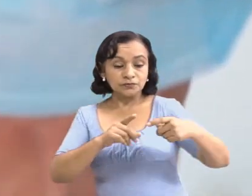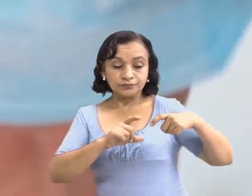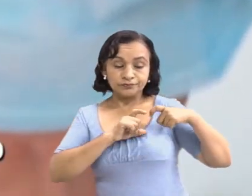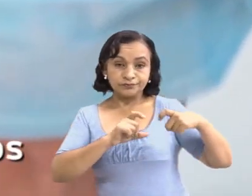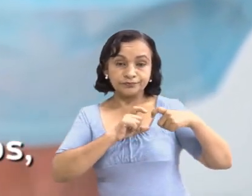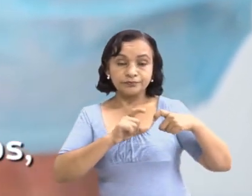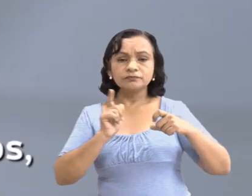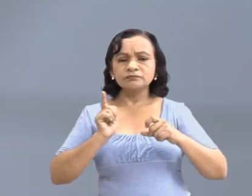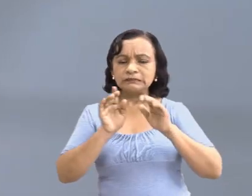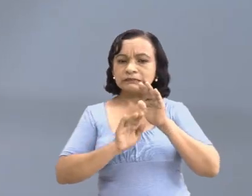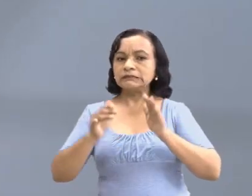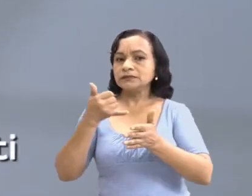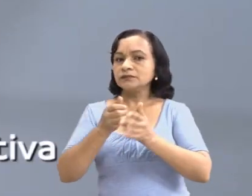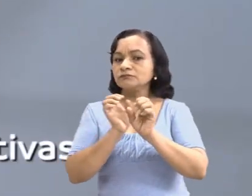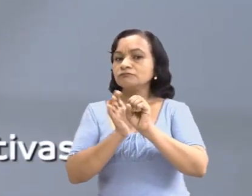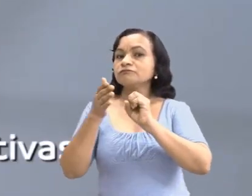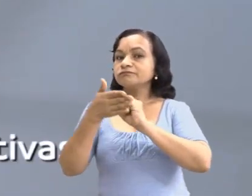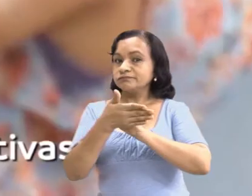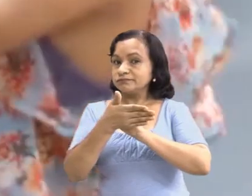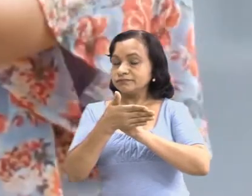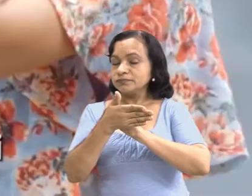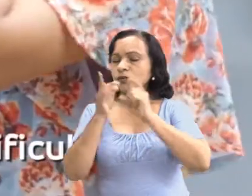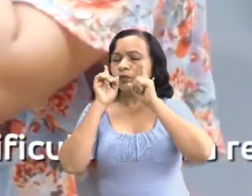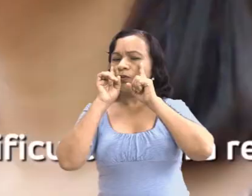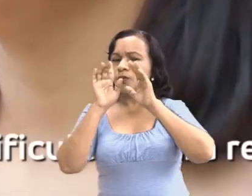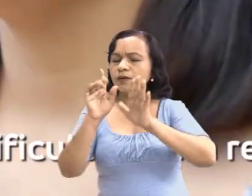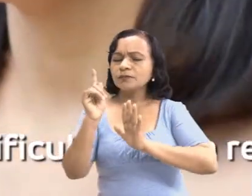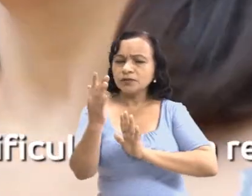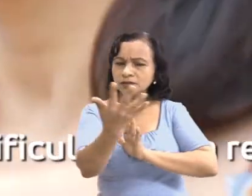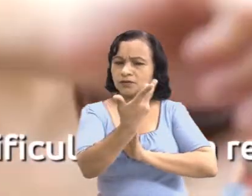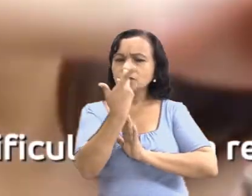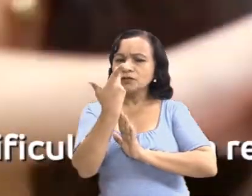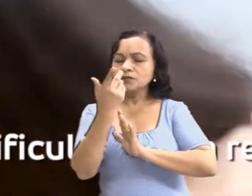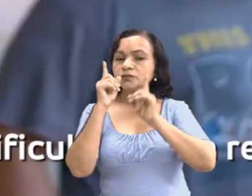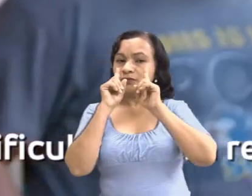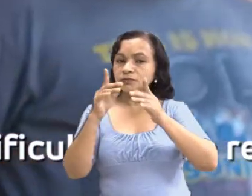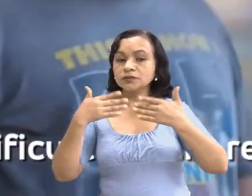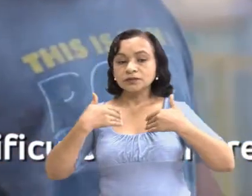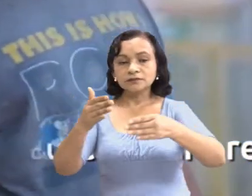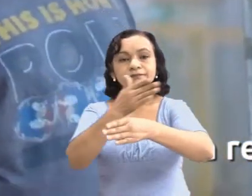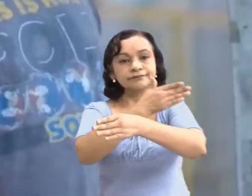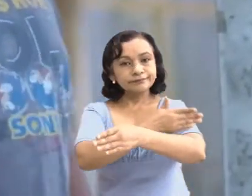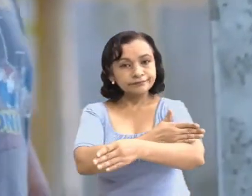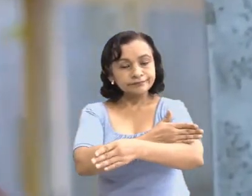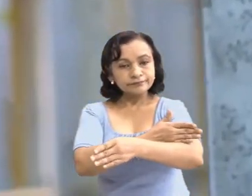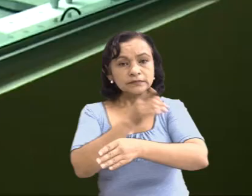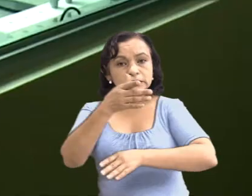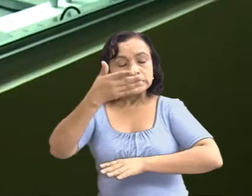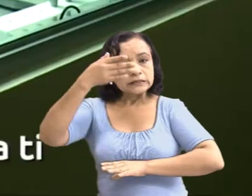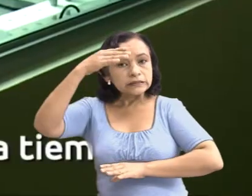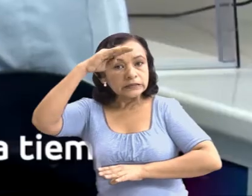Cuidemos de todos ellos, tomemos medidas preventivas y si tienen fiebre, tos seca, goteo nasal y dificultad para